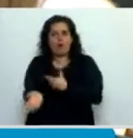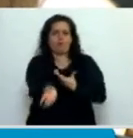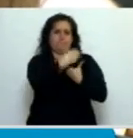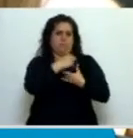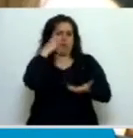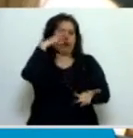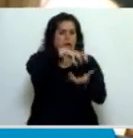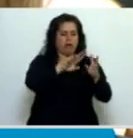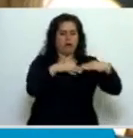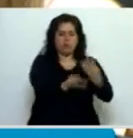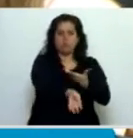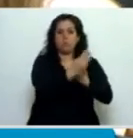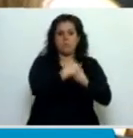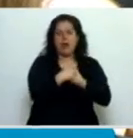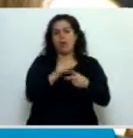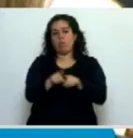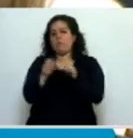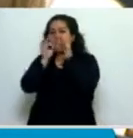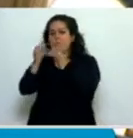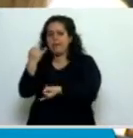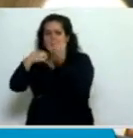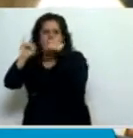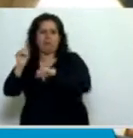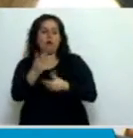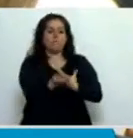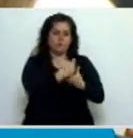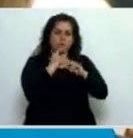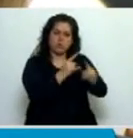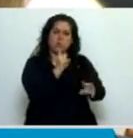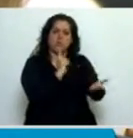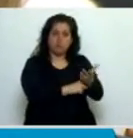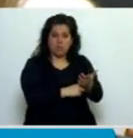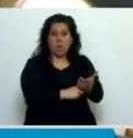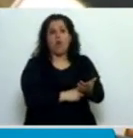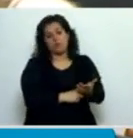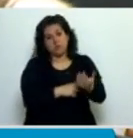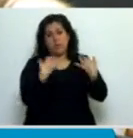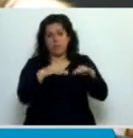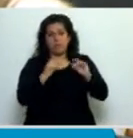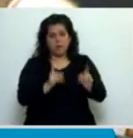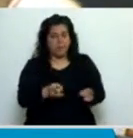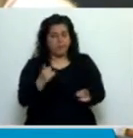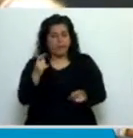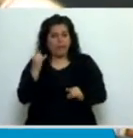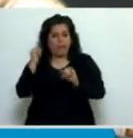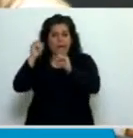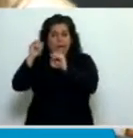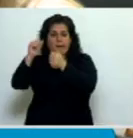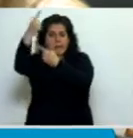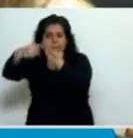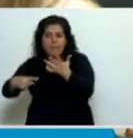Congreso para evitar que se disponga de sus activos, le daría participación para decidir sobre todo el fondo y no sobre